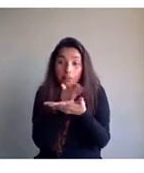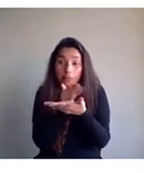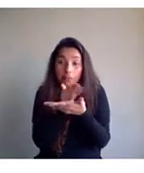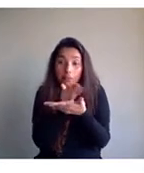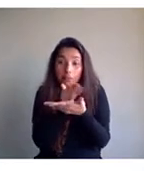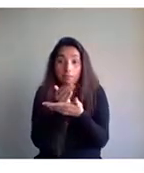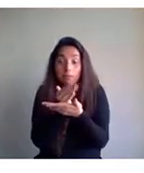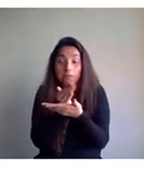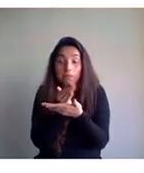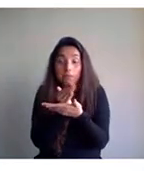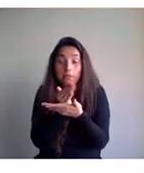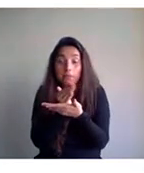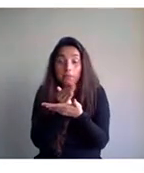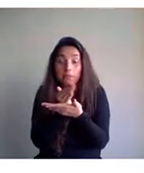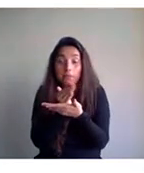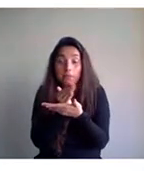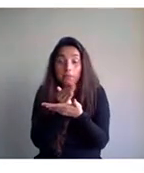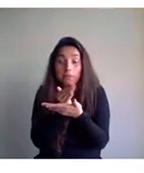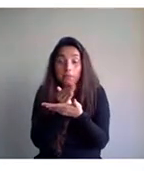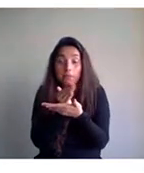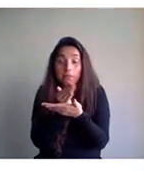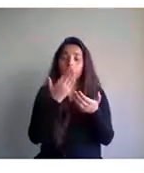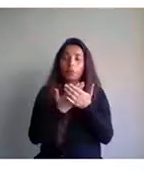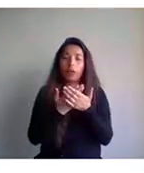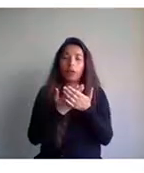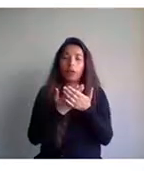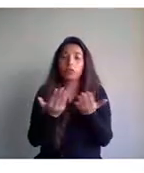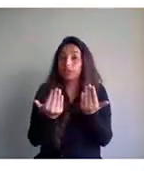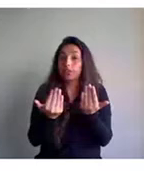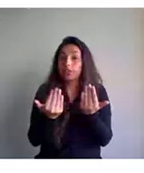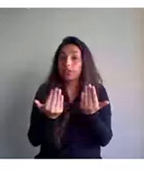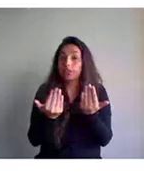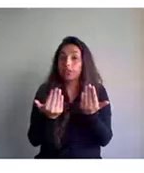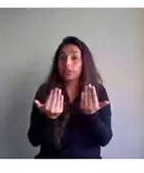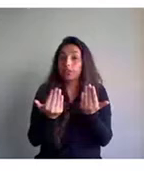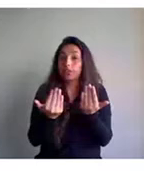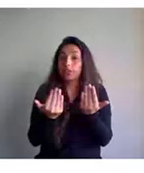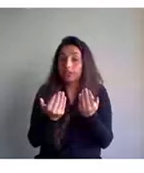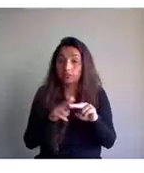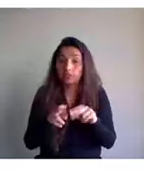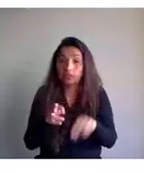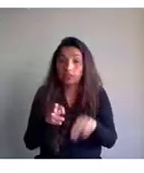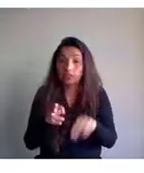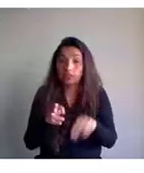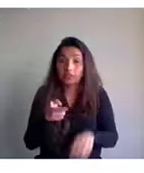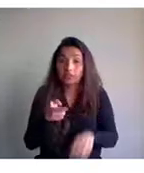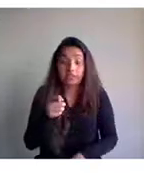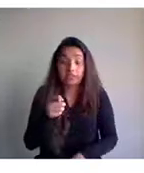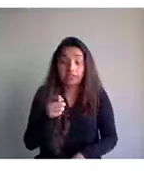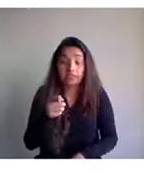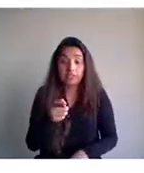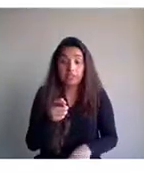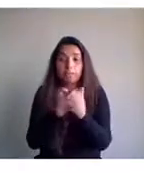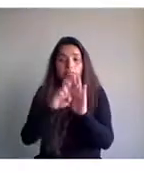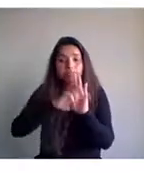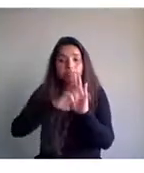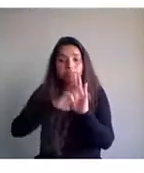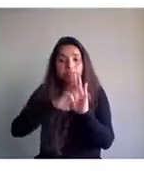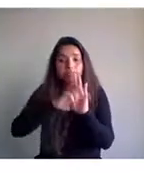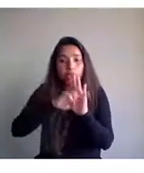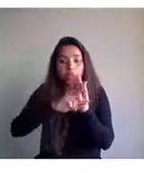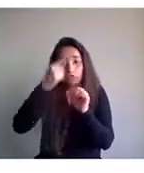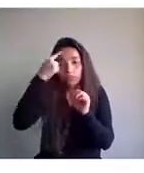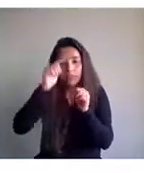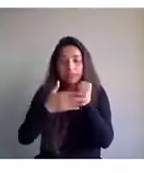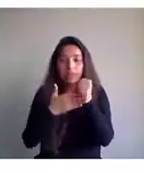de las personas con discapacidad en 3.21 diría que pueden hacer una entidad pública y nos